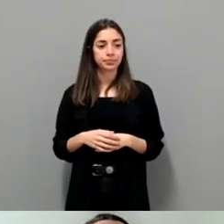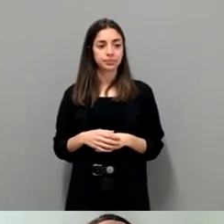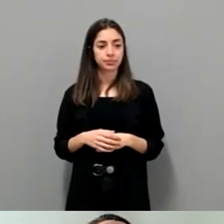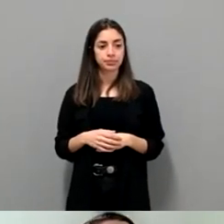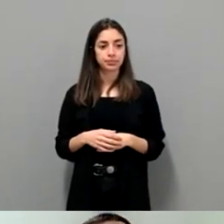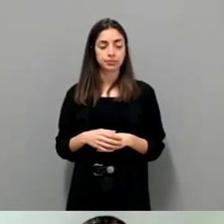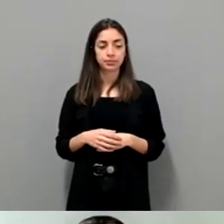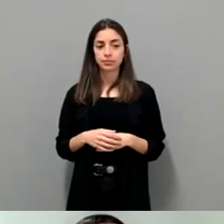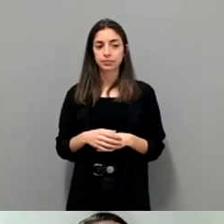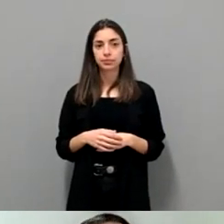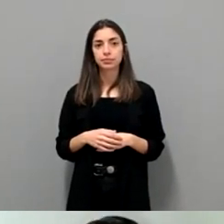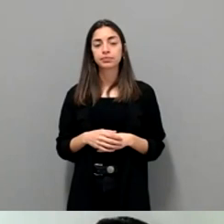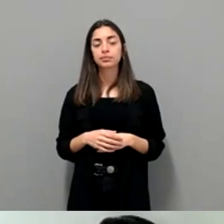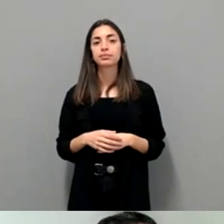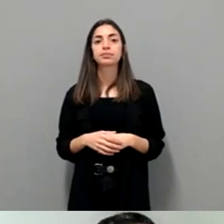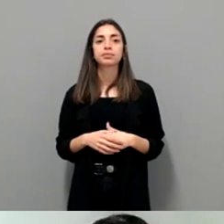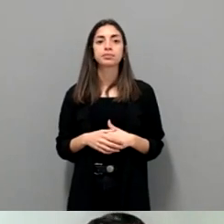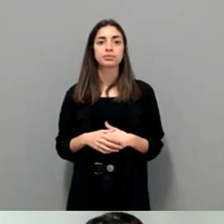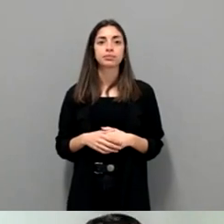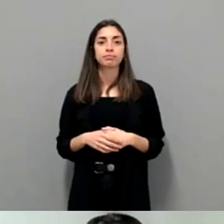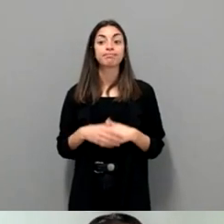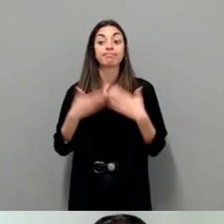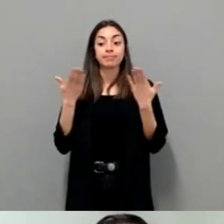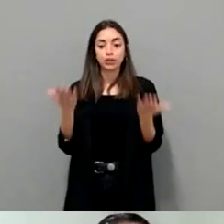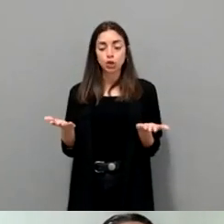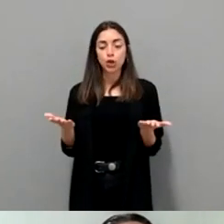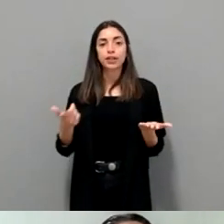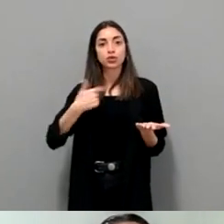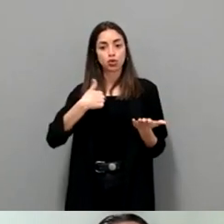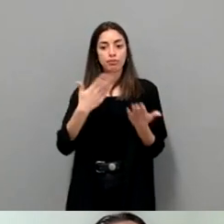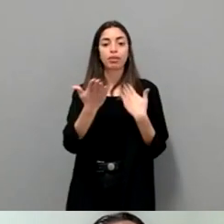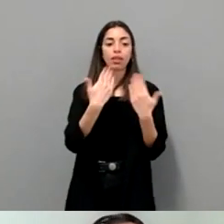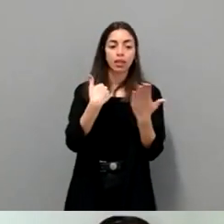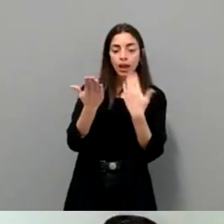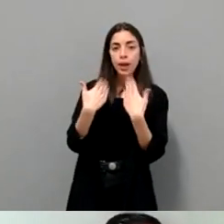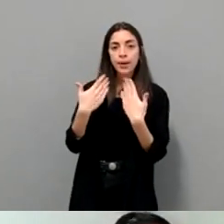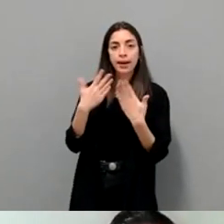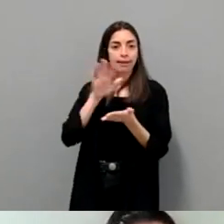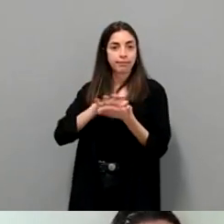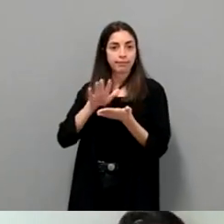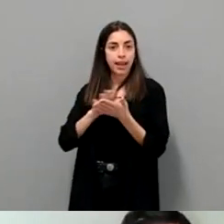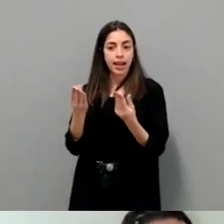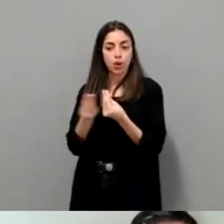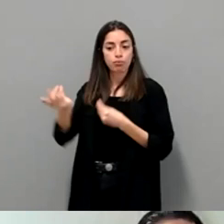dialogar con ellos. Y entonces puedo dialogar con ellas.